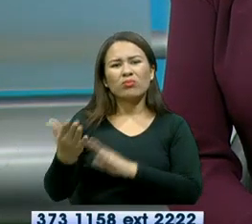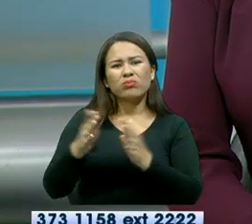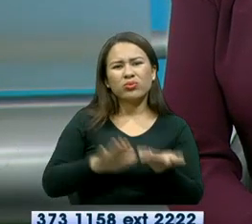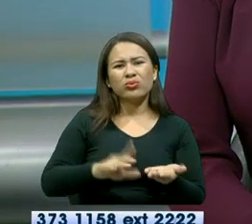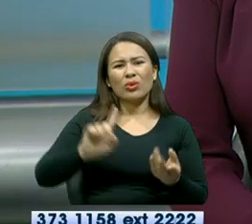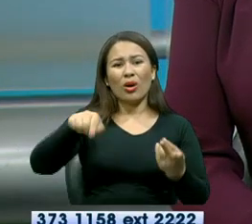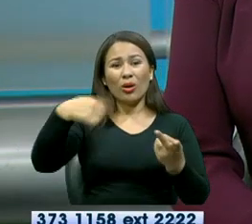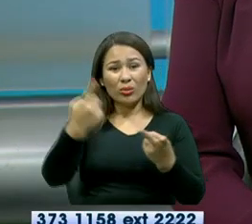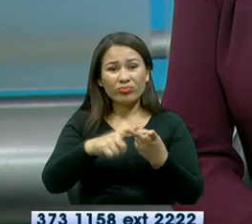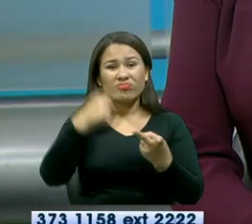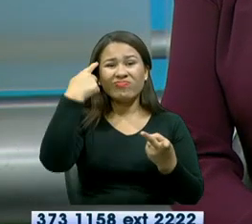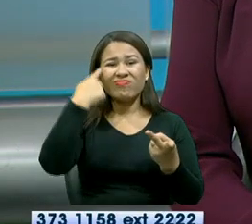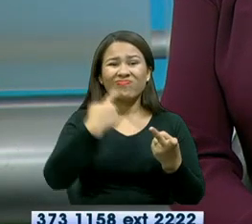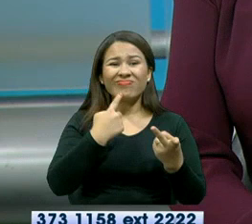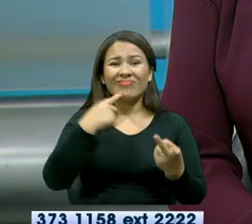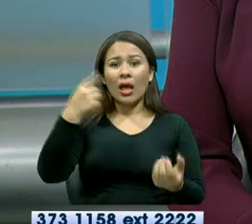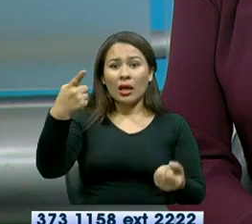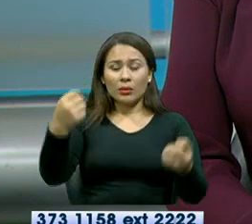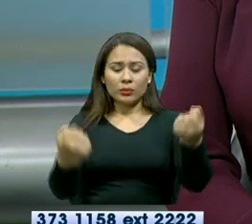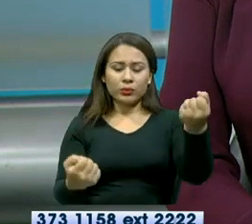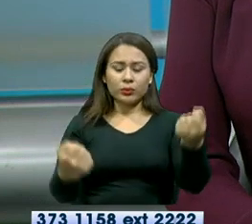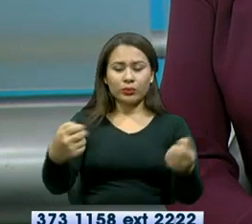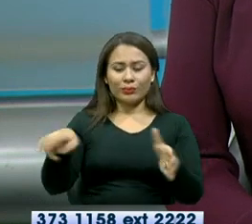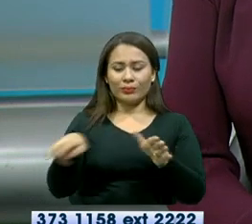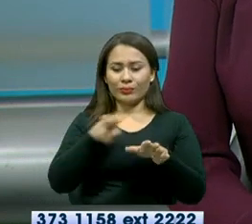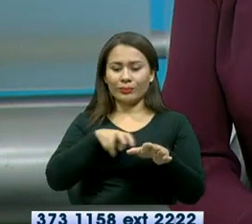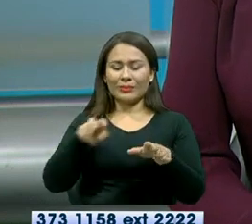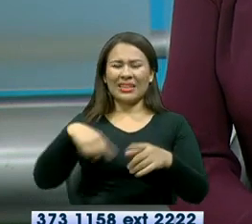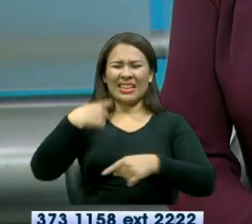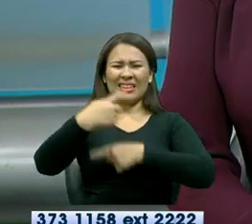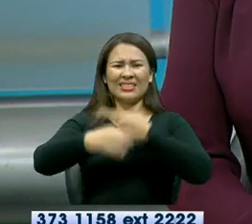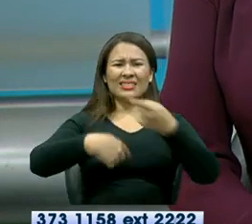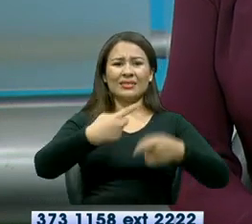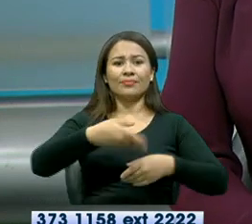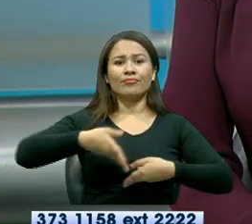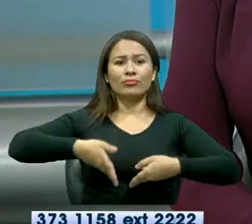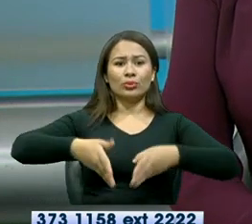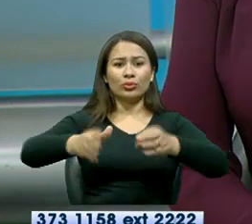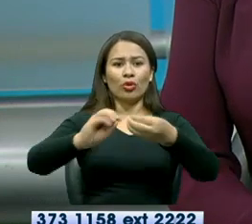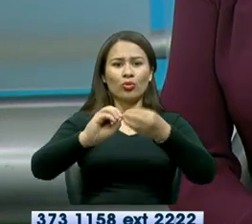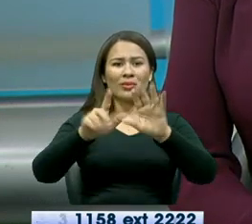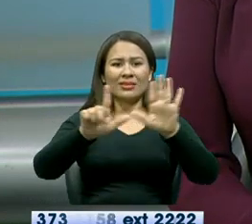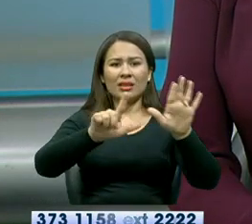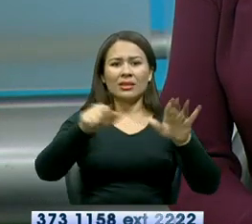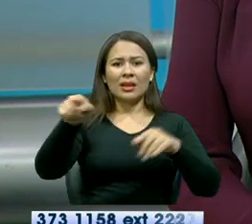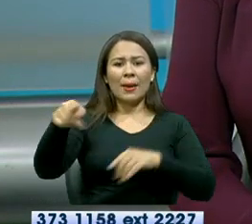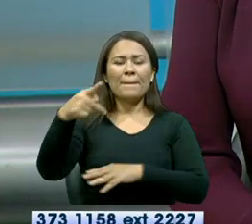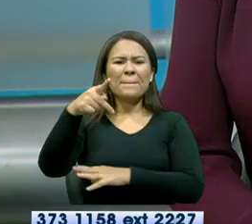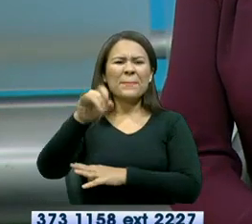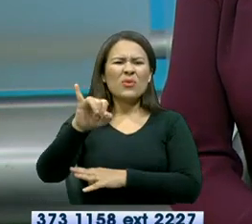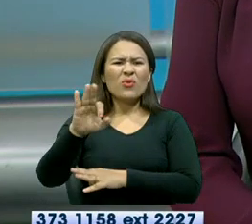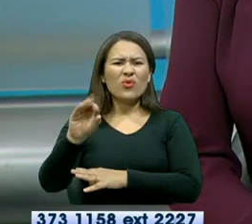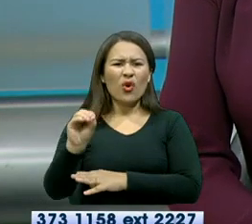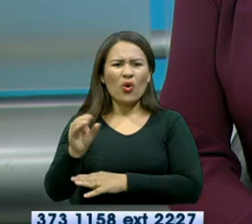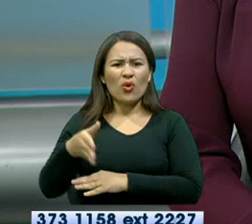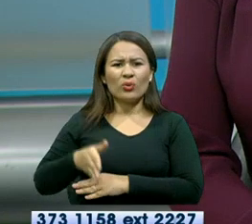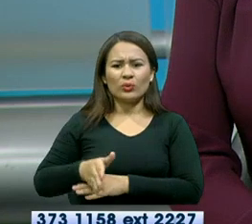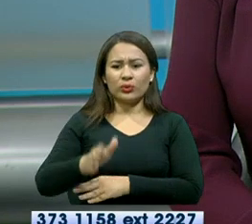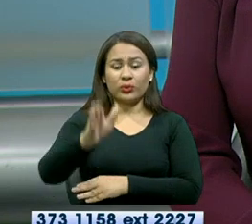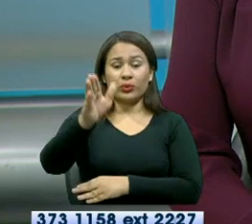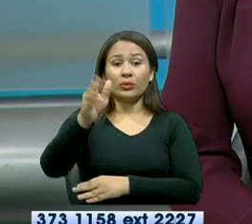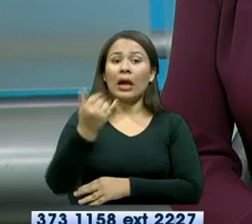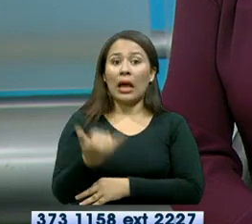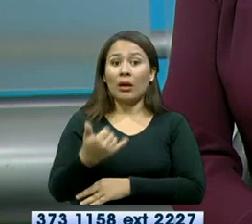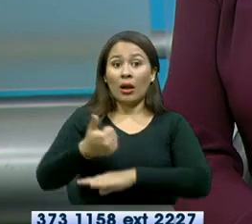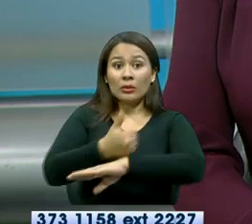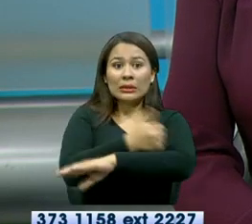resultó herida cuando el tráiler en el que viajaban se volcó en el kilómetro 7 de la vía Papayacta-Pifo. Las autoridades investigan